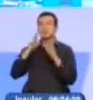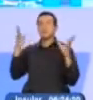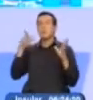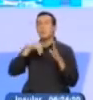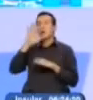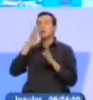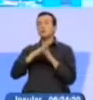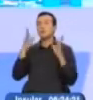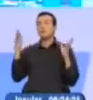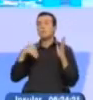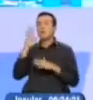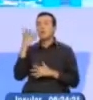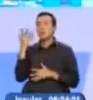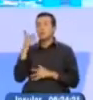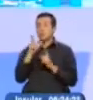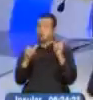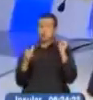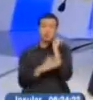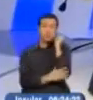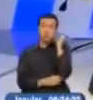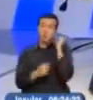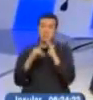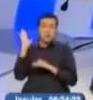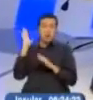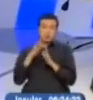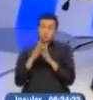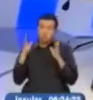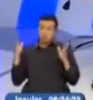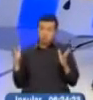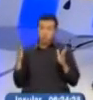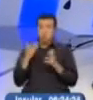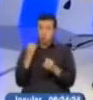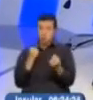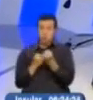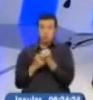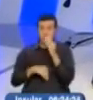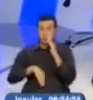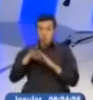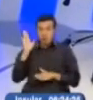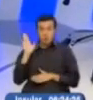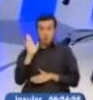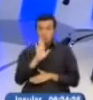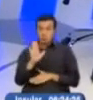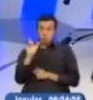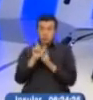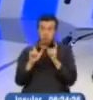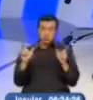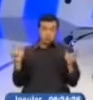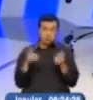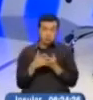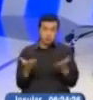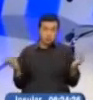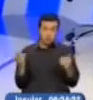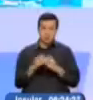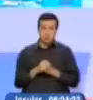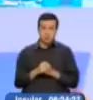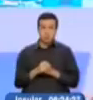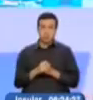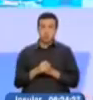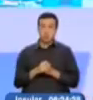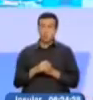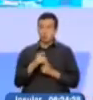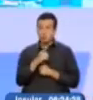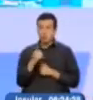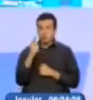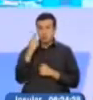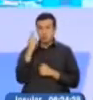la masa electoral es popular, se podría decir, ¿no es cierto?, de segmentos socioeconómicos medio bajo, menos del bajo, pero más